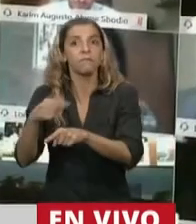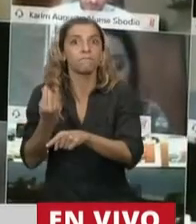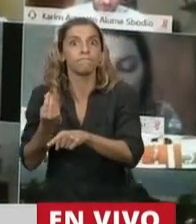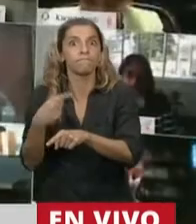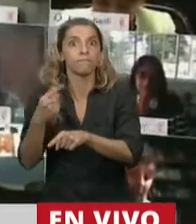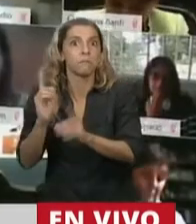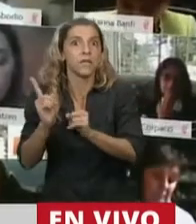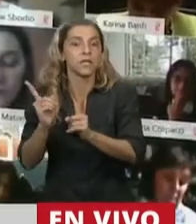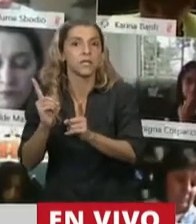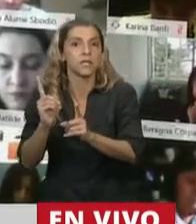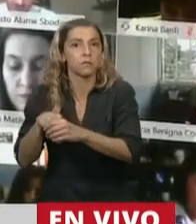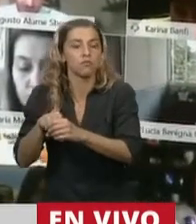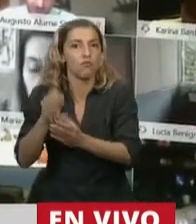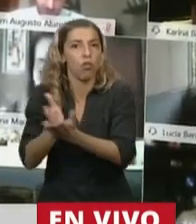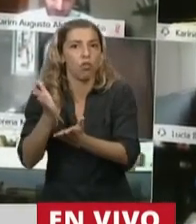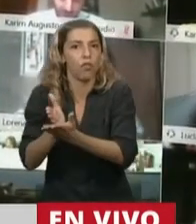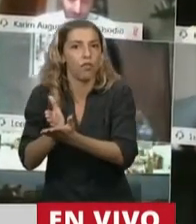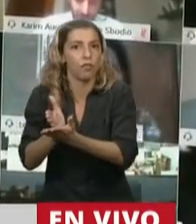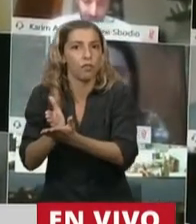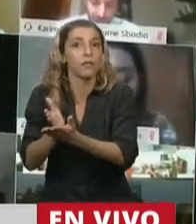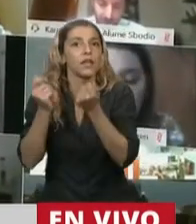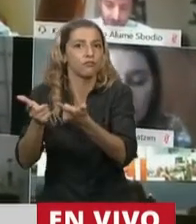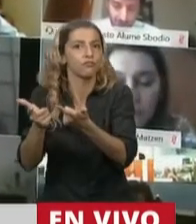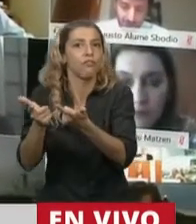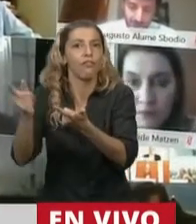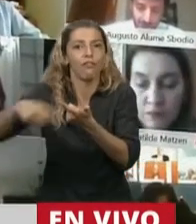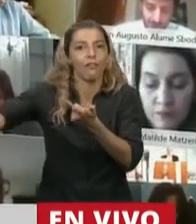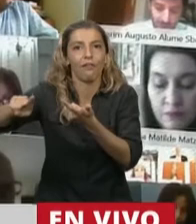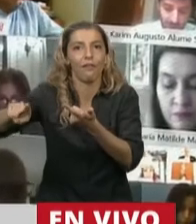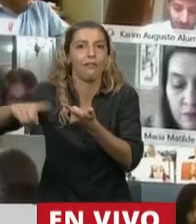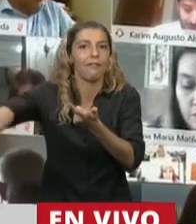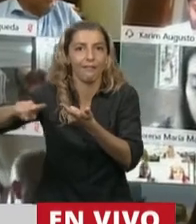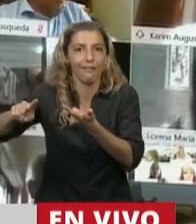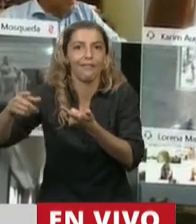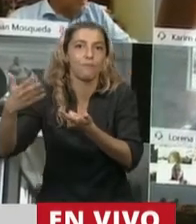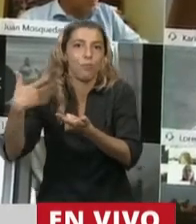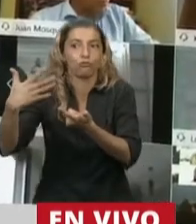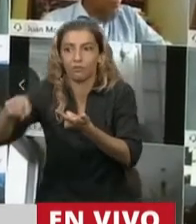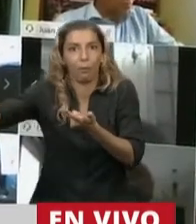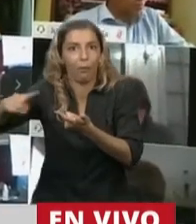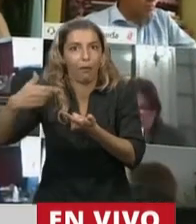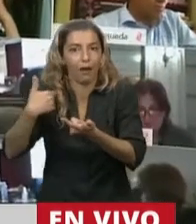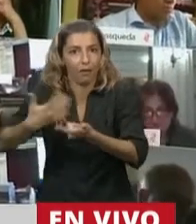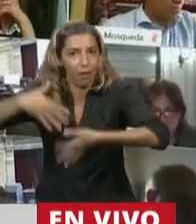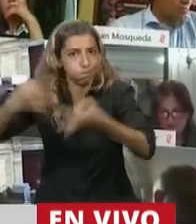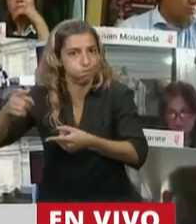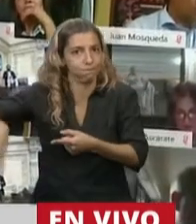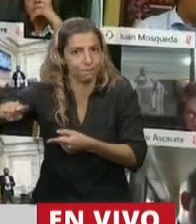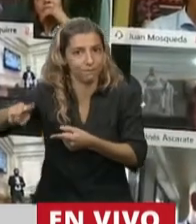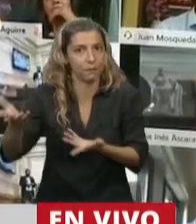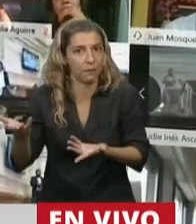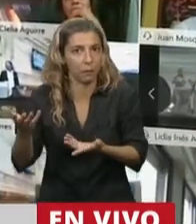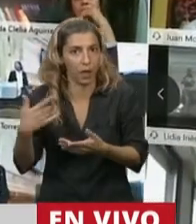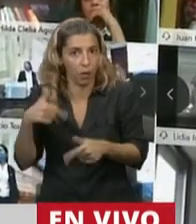eso tiene que garantizar las condiciones para concretar este derecho. Entonces, reitero, lo que